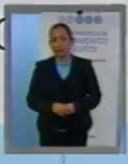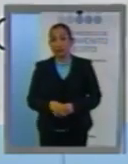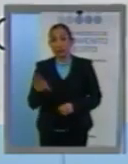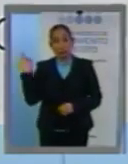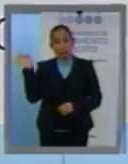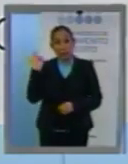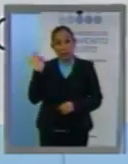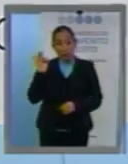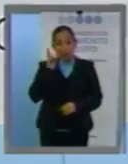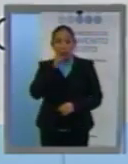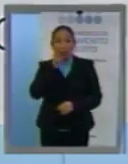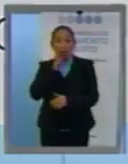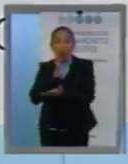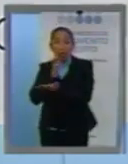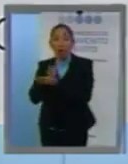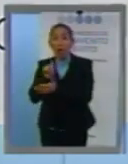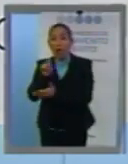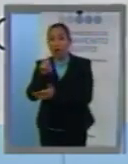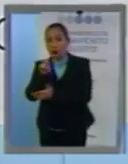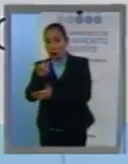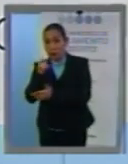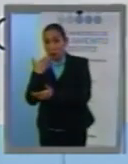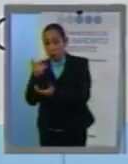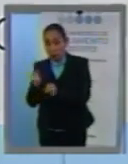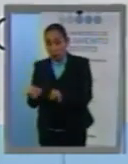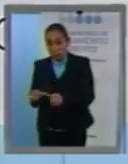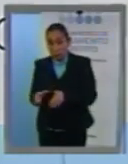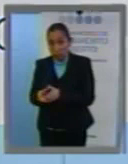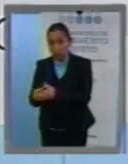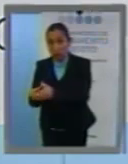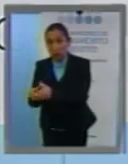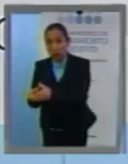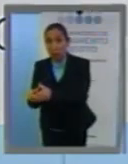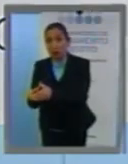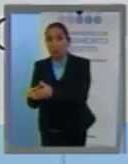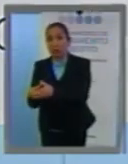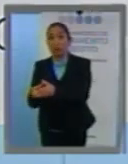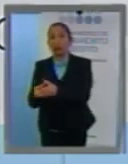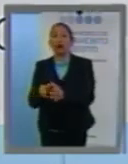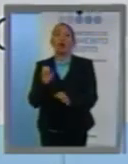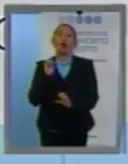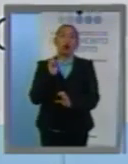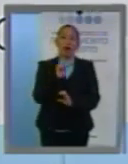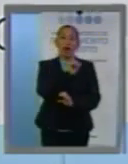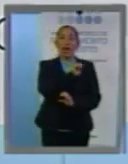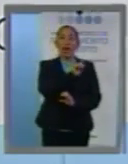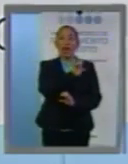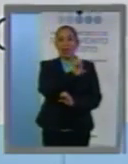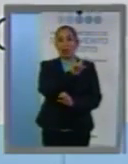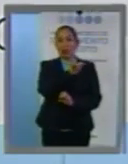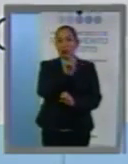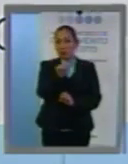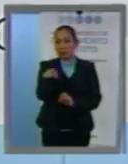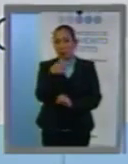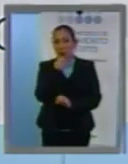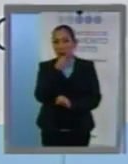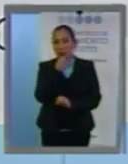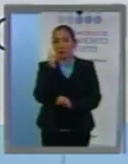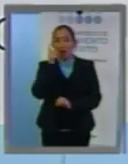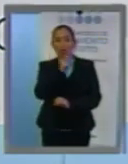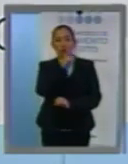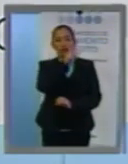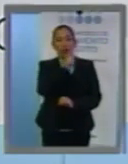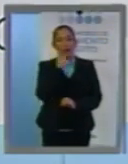la Auditoría Superior a convertirse en un órgano autónomo. Y también de Eduardo Gurría para la doctora